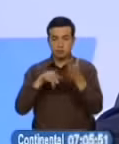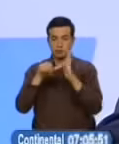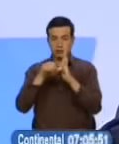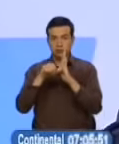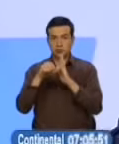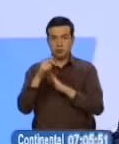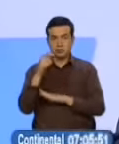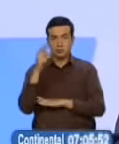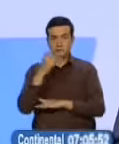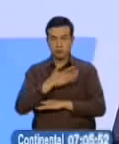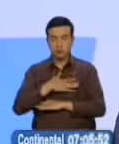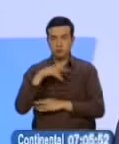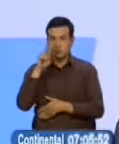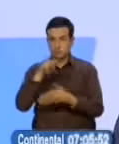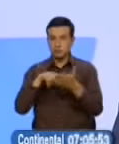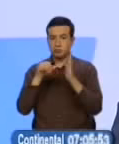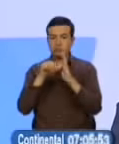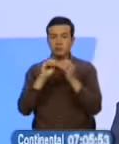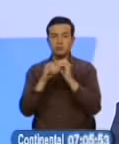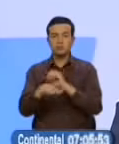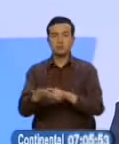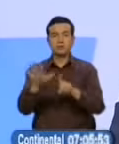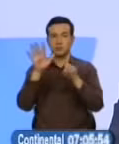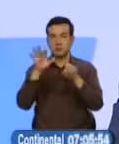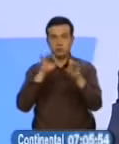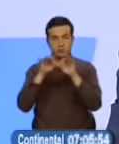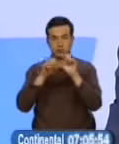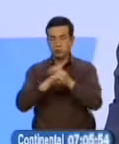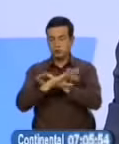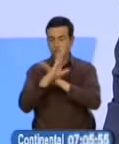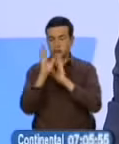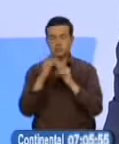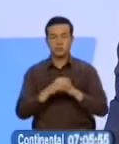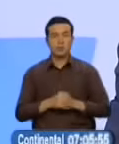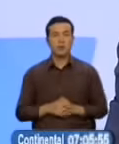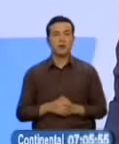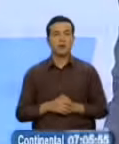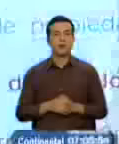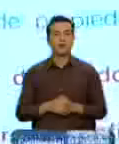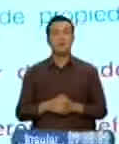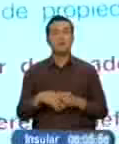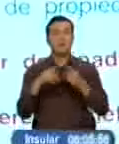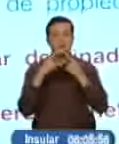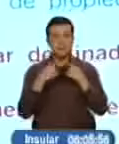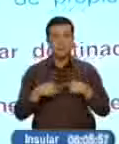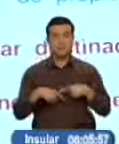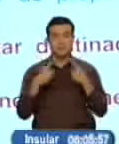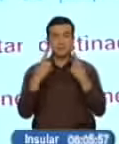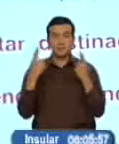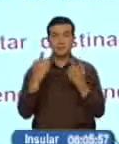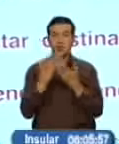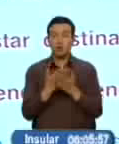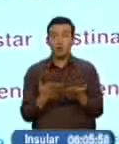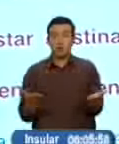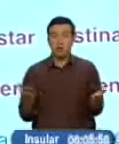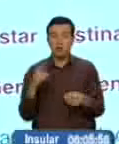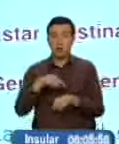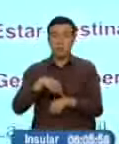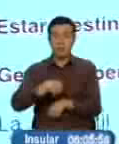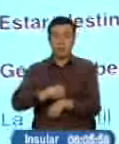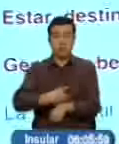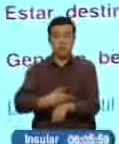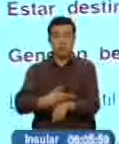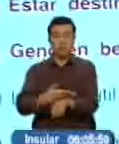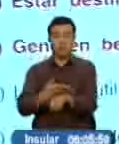si me ayudan con la cámara, el artículo 6 es específico y determina que para que un bien de larga duración